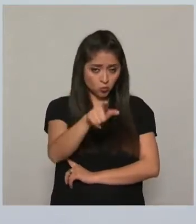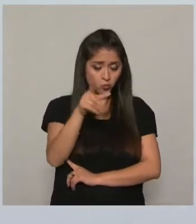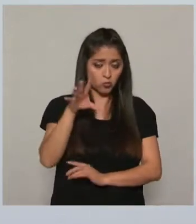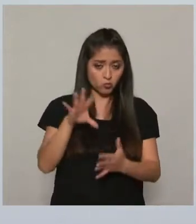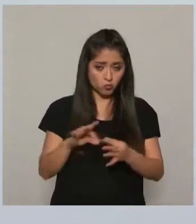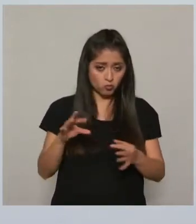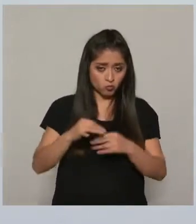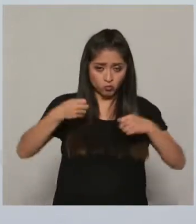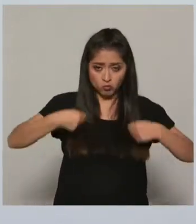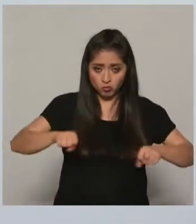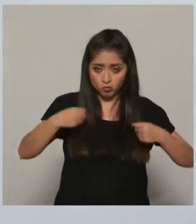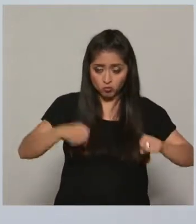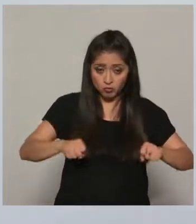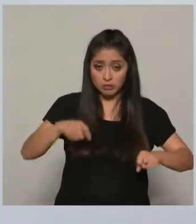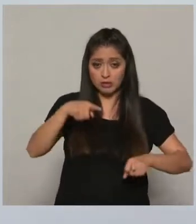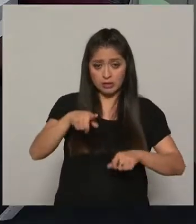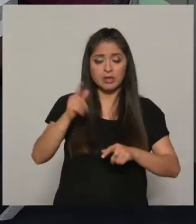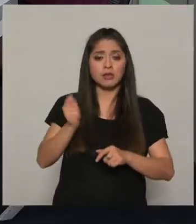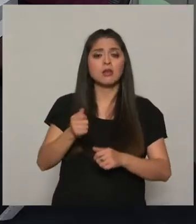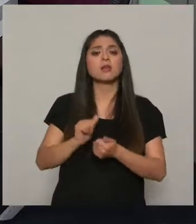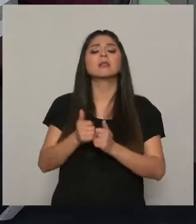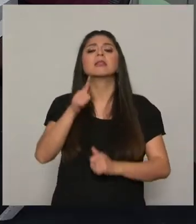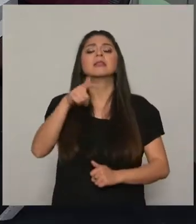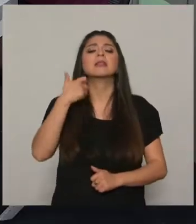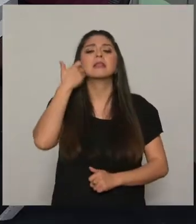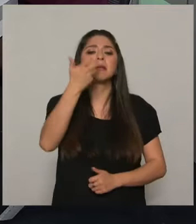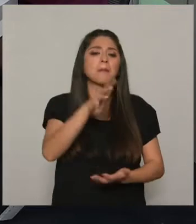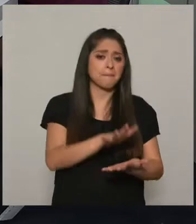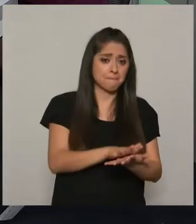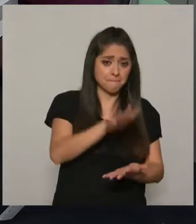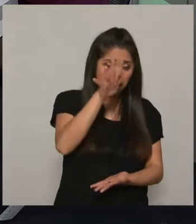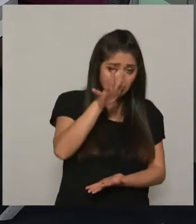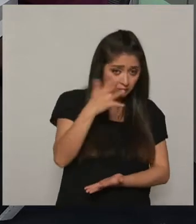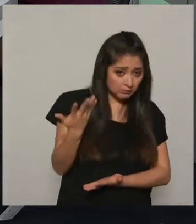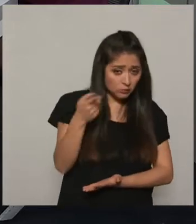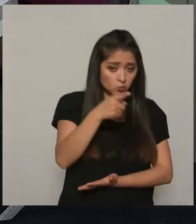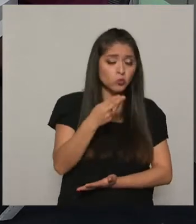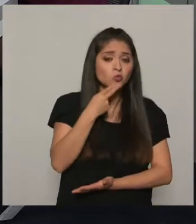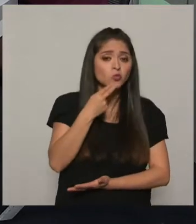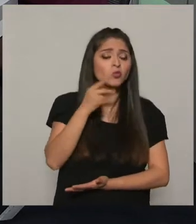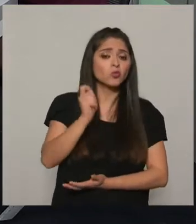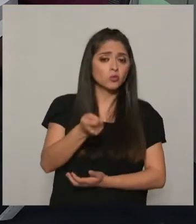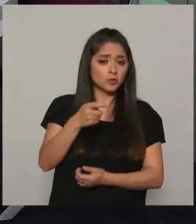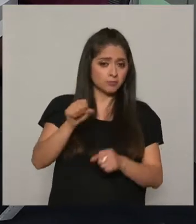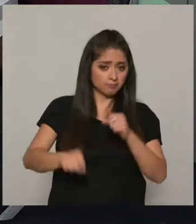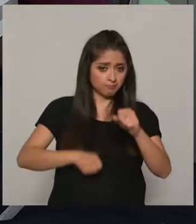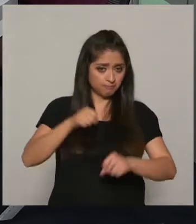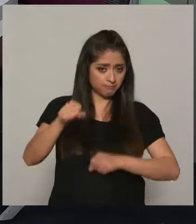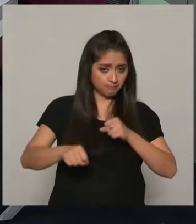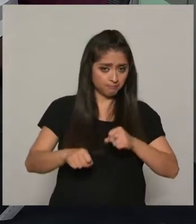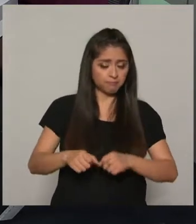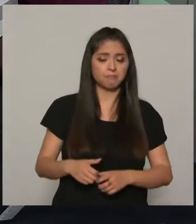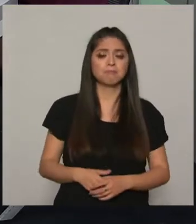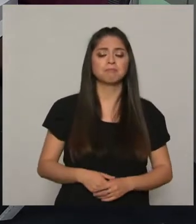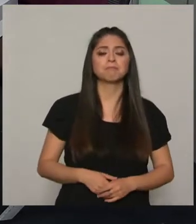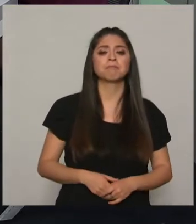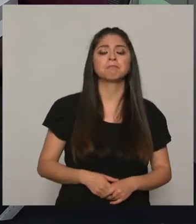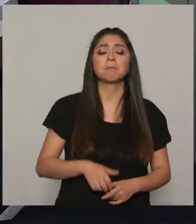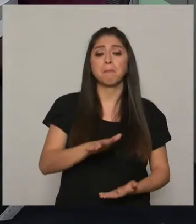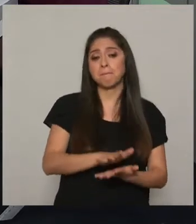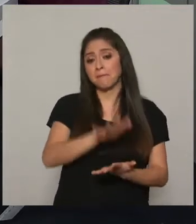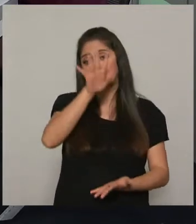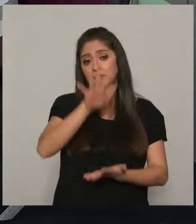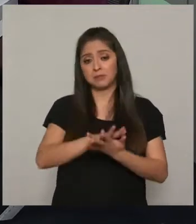hechos de tránsito. En los hechos de tránsito. Quisiéramos que se incremente esto para el uso de la bicicleta, ¿no? Lo que queremos justo es seguir incrementando el uso